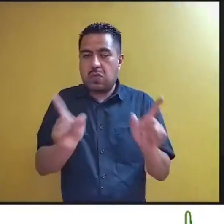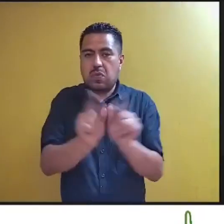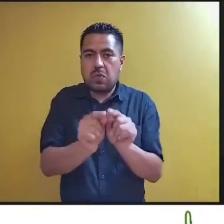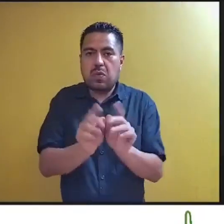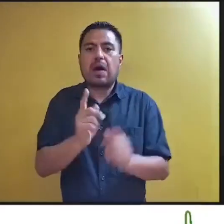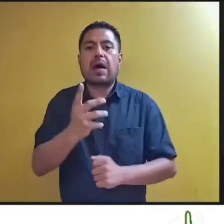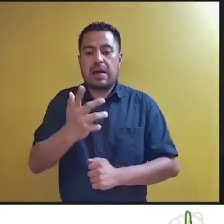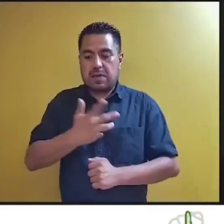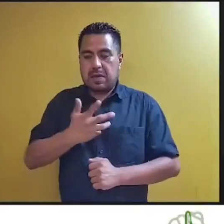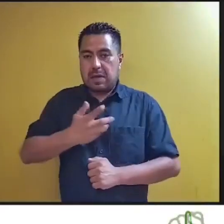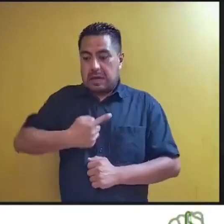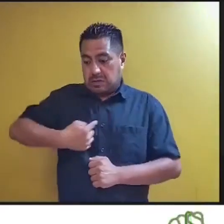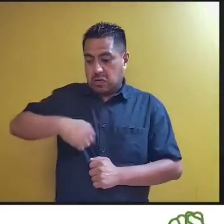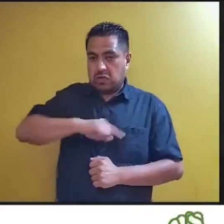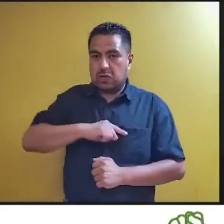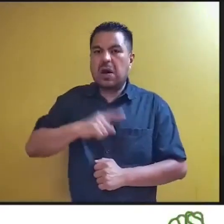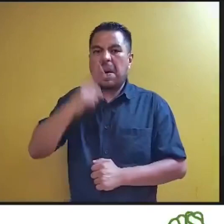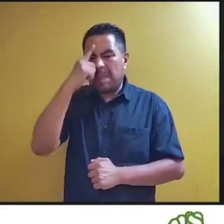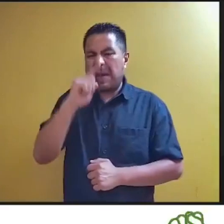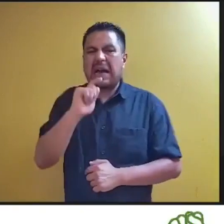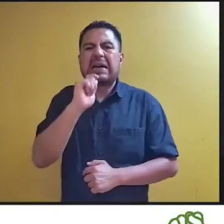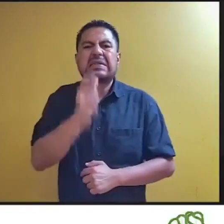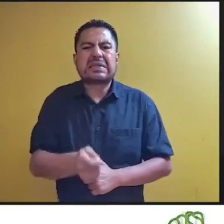que tenemos para